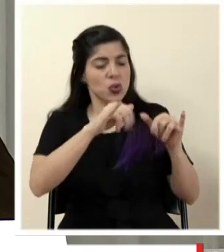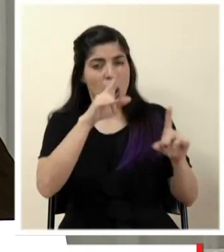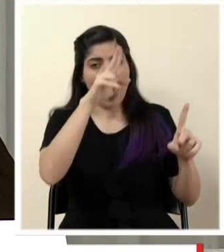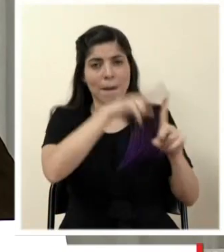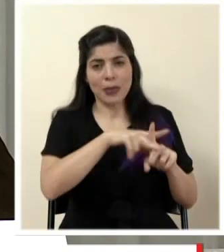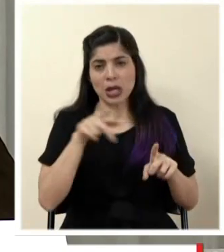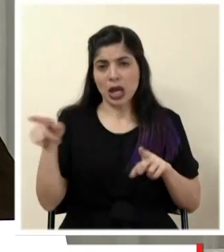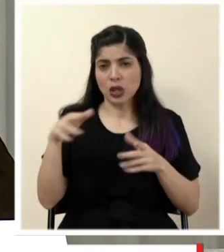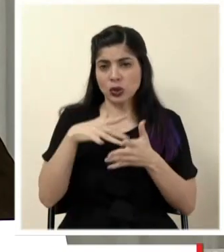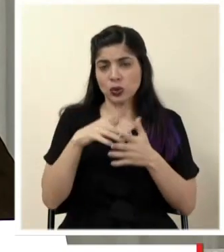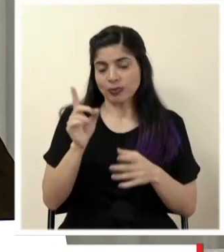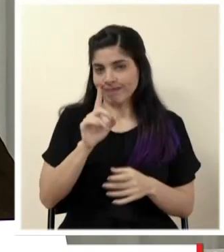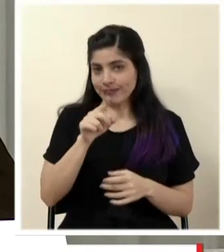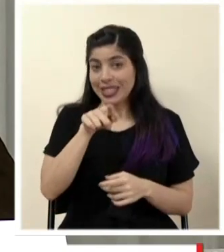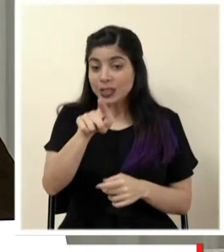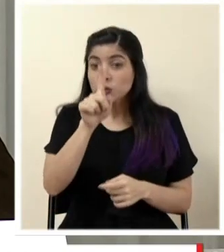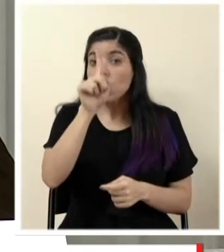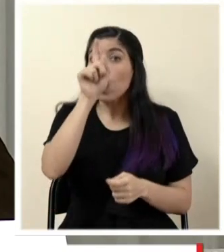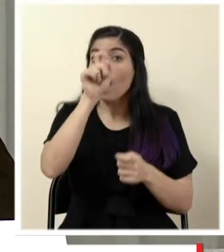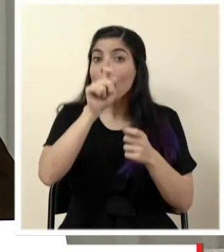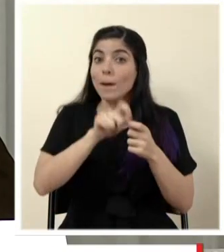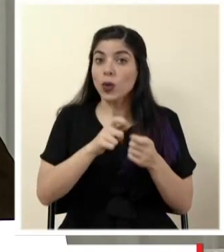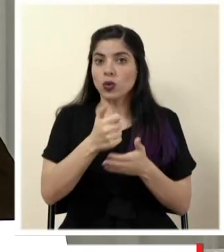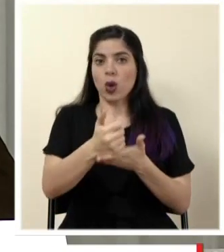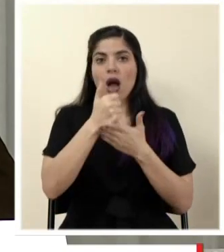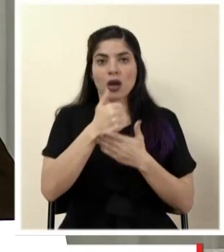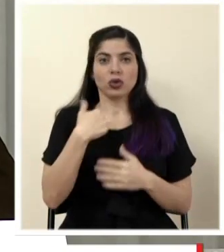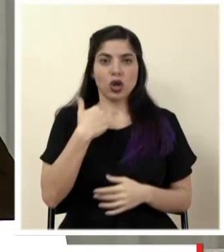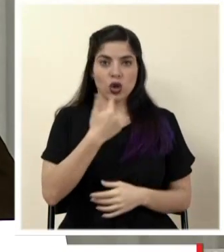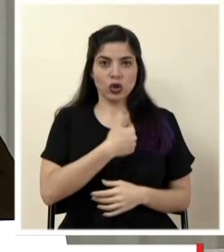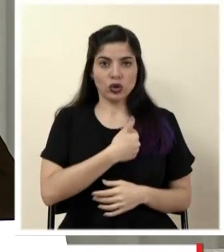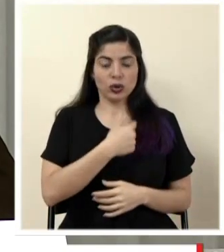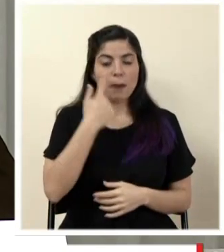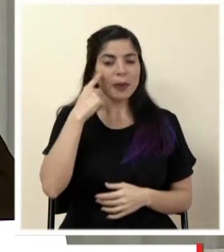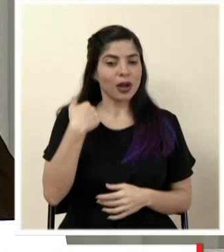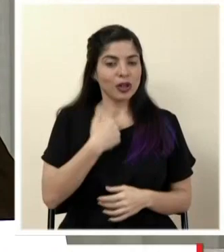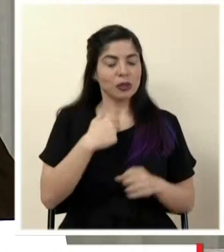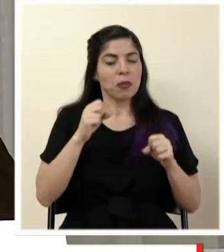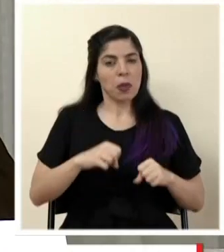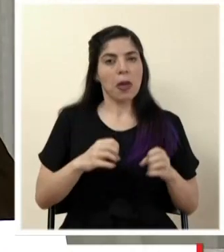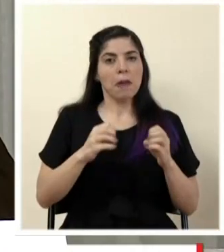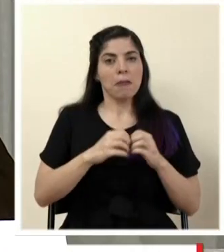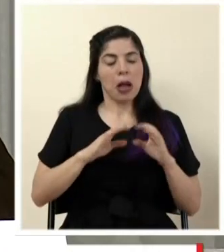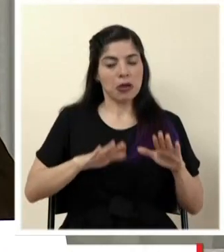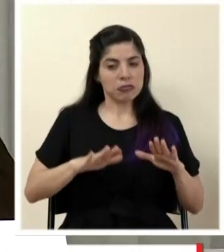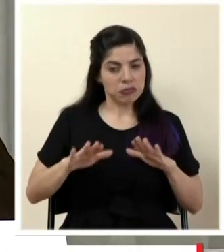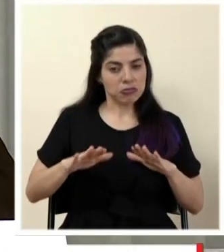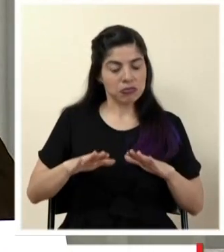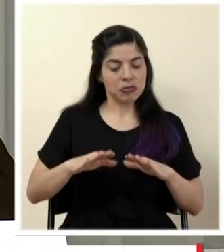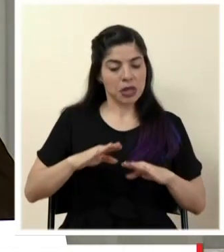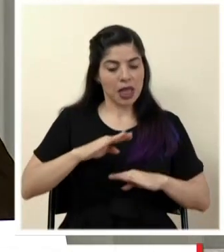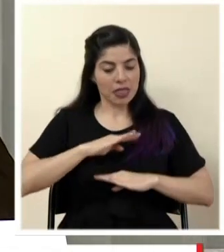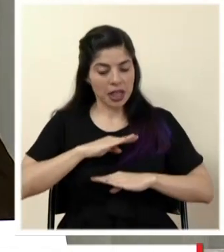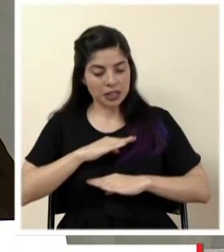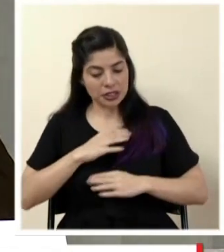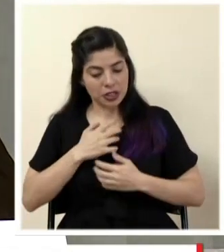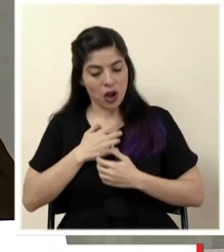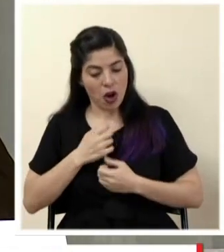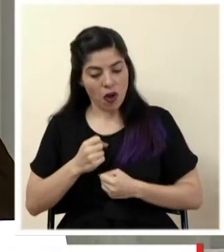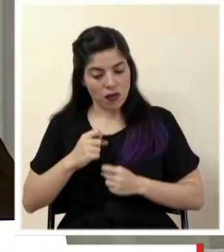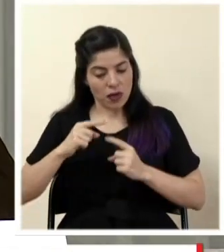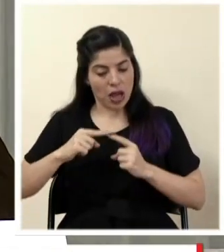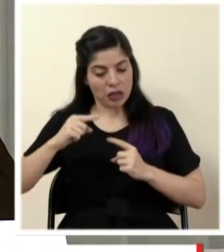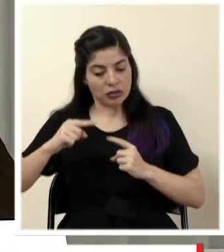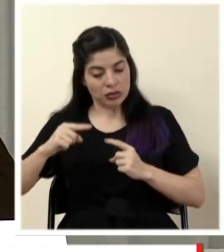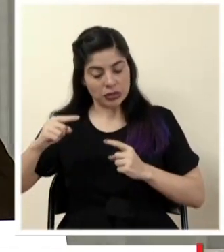es un factor que está jugando a favor nuestro como para relajarnos y de alguna forma descansar sobre esas variables que se